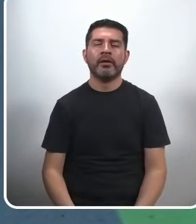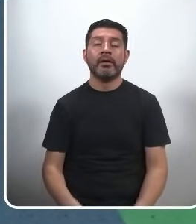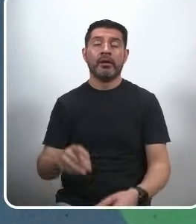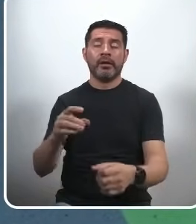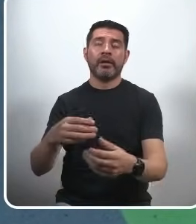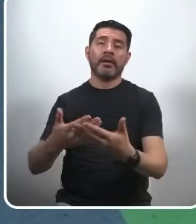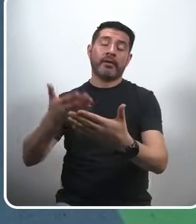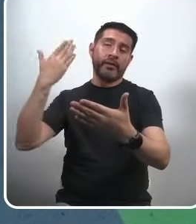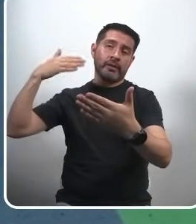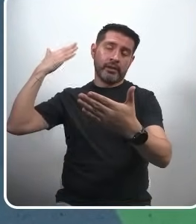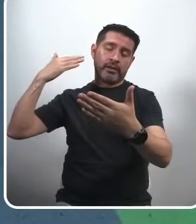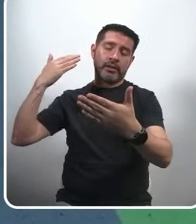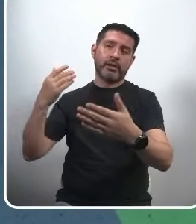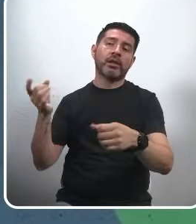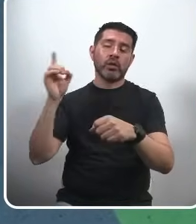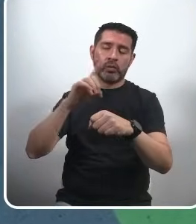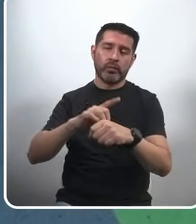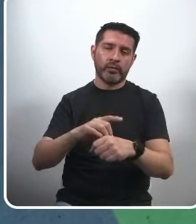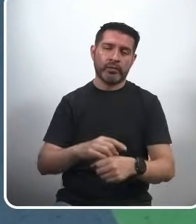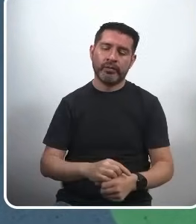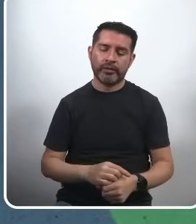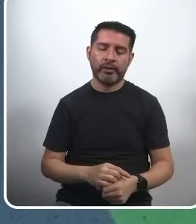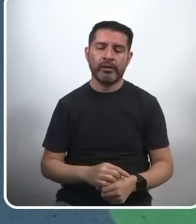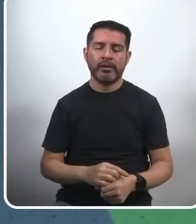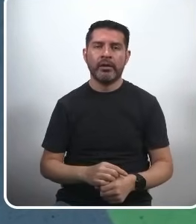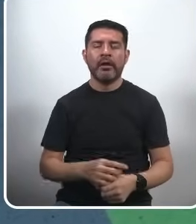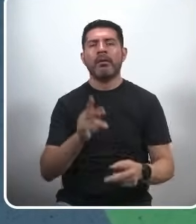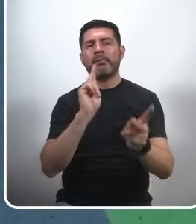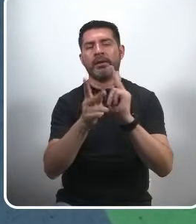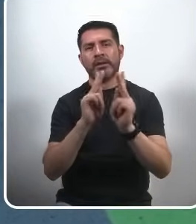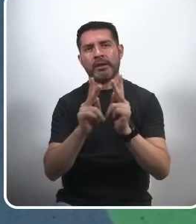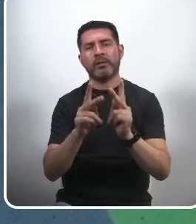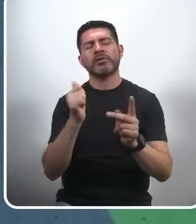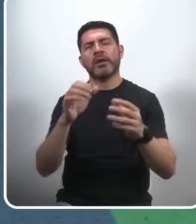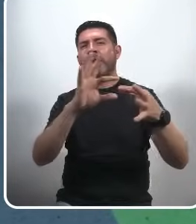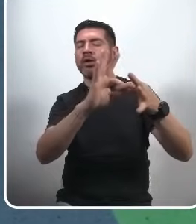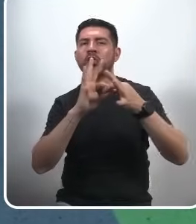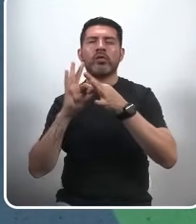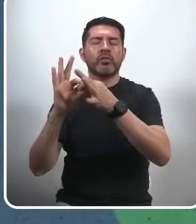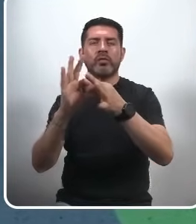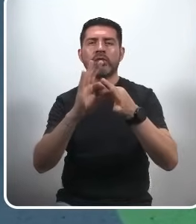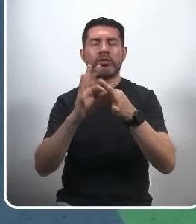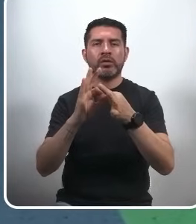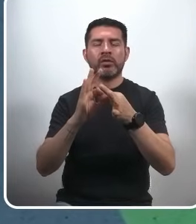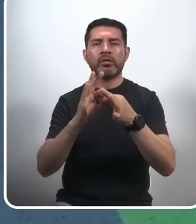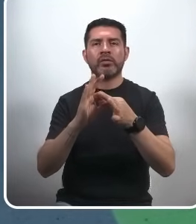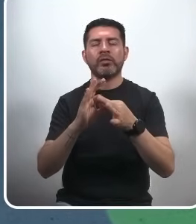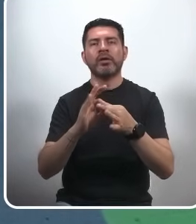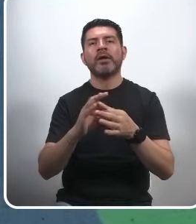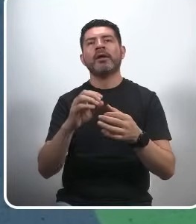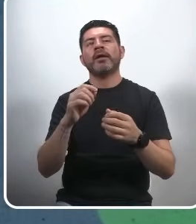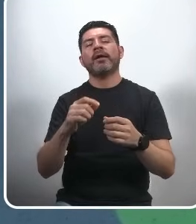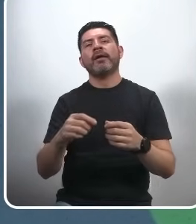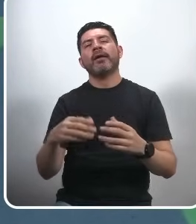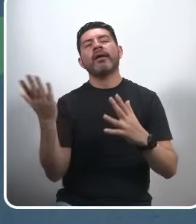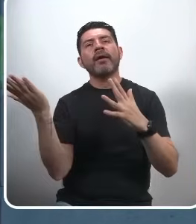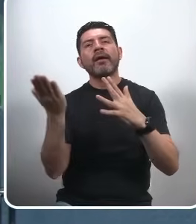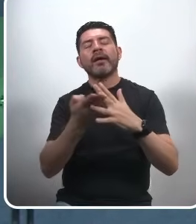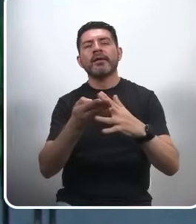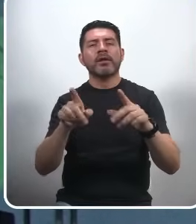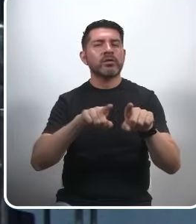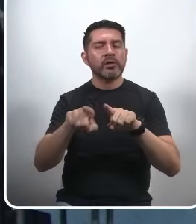Salmo 133, que la armonía entre los hermanos, unidad entre los hermanos, es como el aceite de